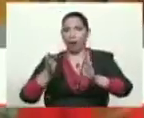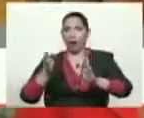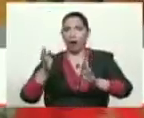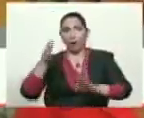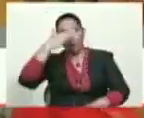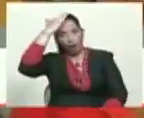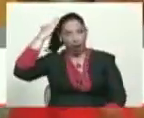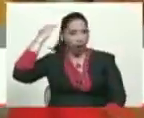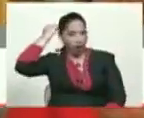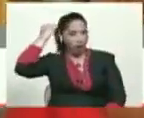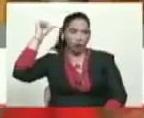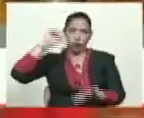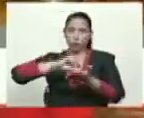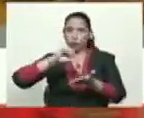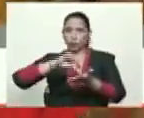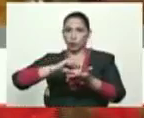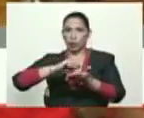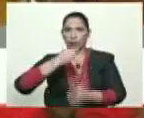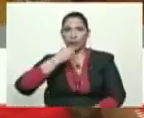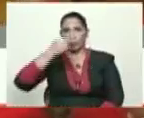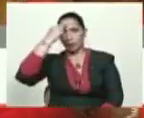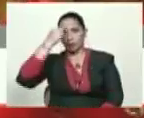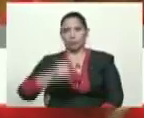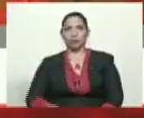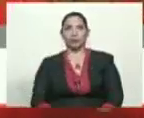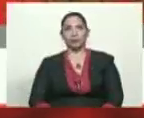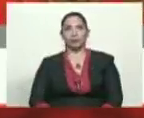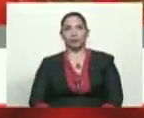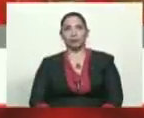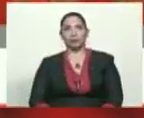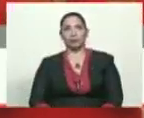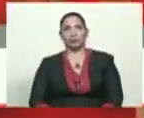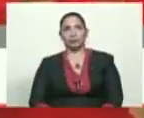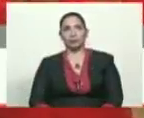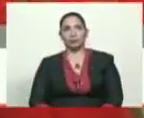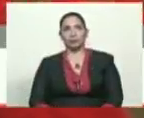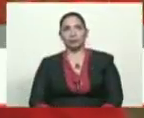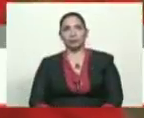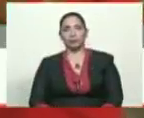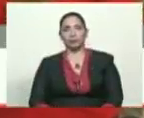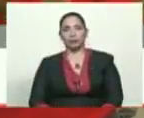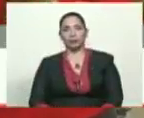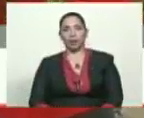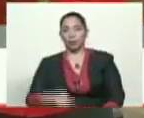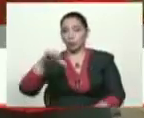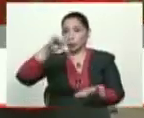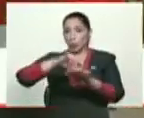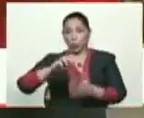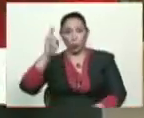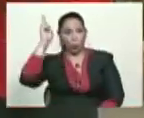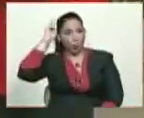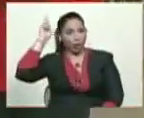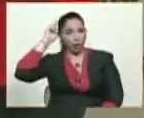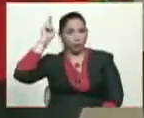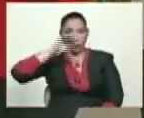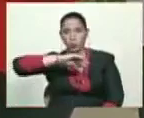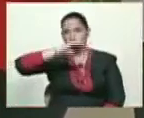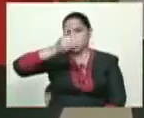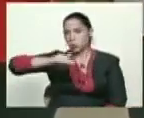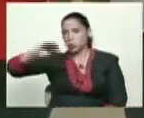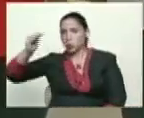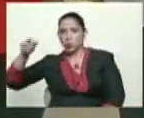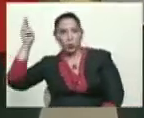de la ciudad capital de miranda en los que que es la ciudad de guaicaipuro las montañas de guaicaipuro